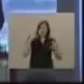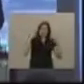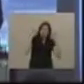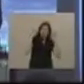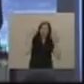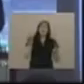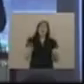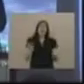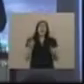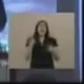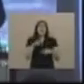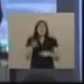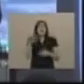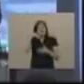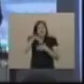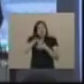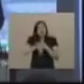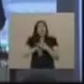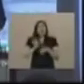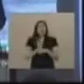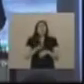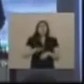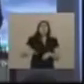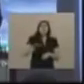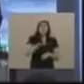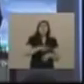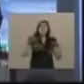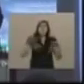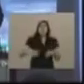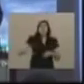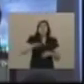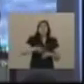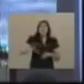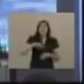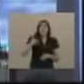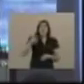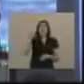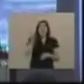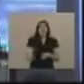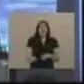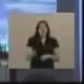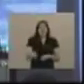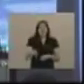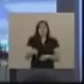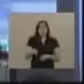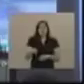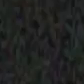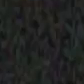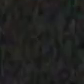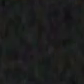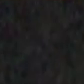con virtudes, con cosas que prohibamos, venimos, nos enojamos. Pero yo creo que en el fondo somos un pueblo de